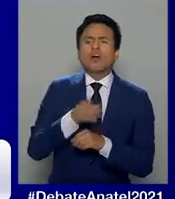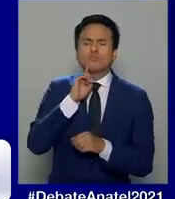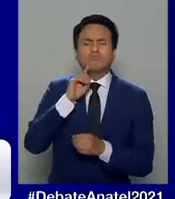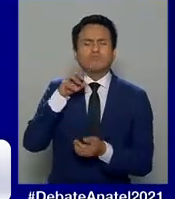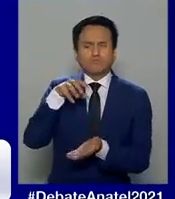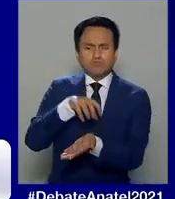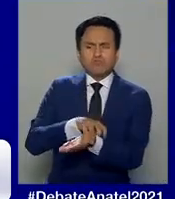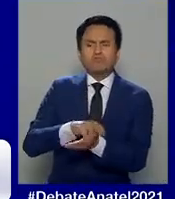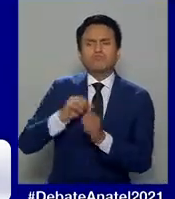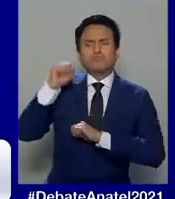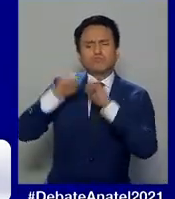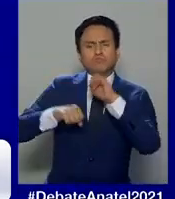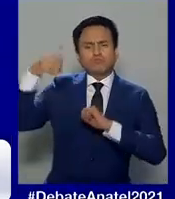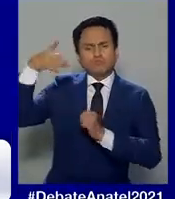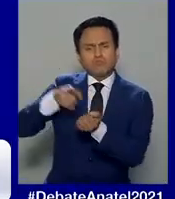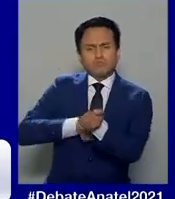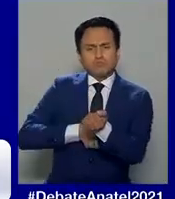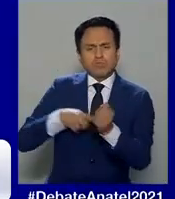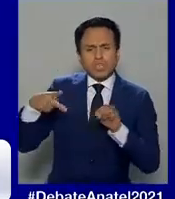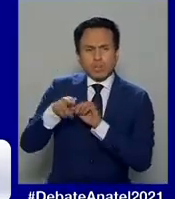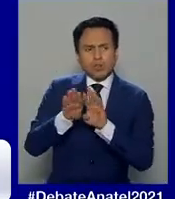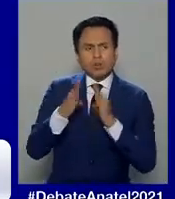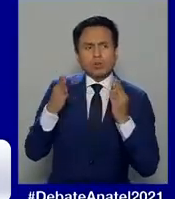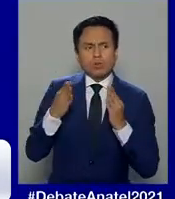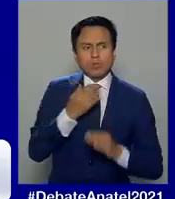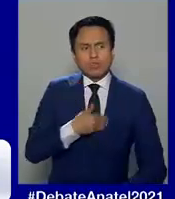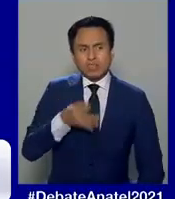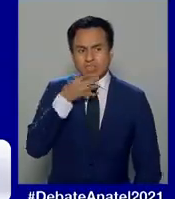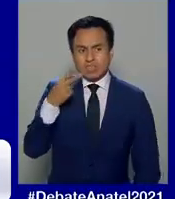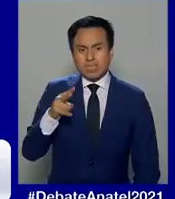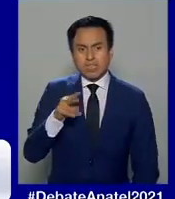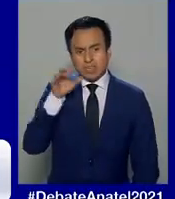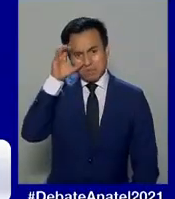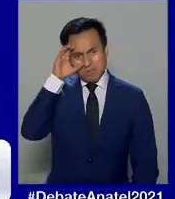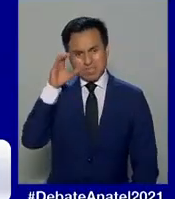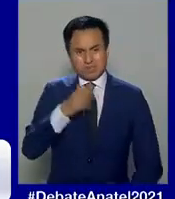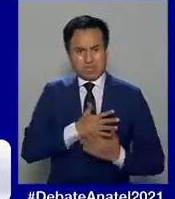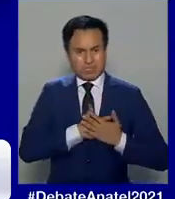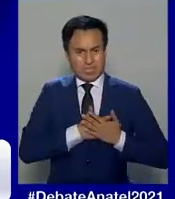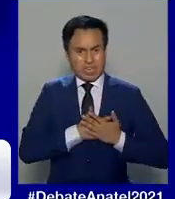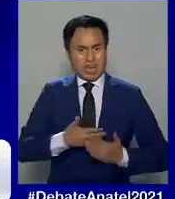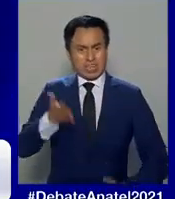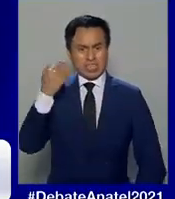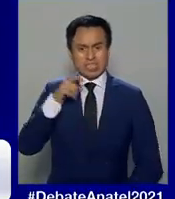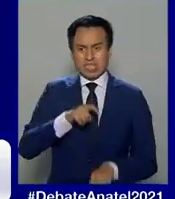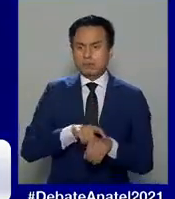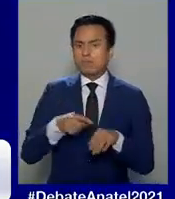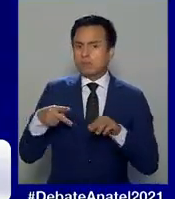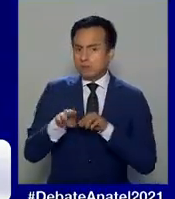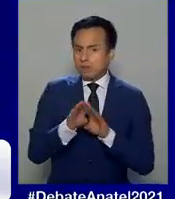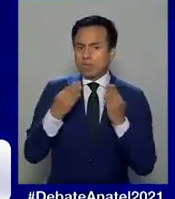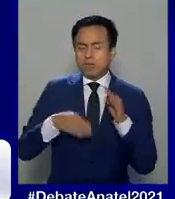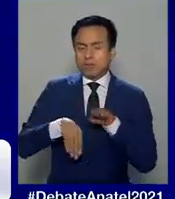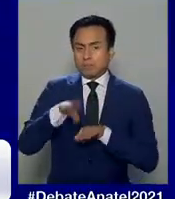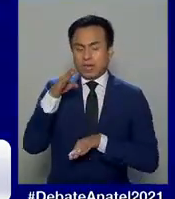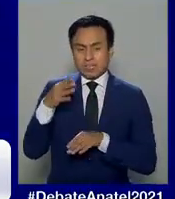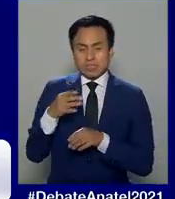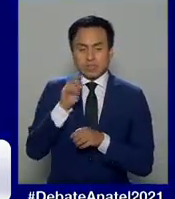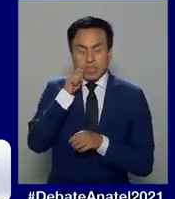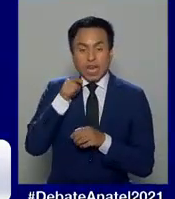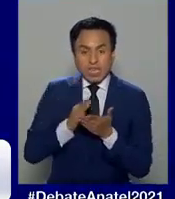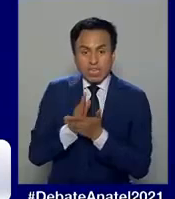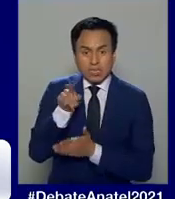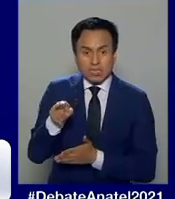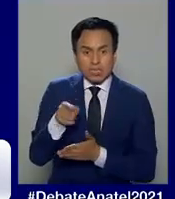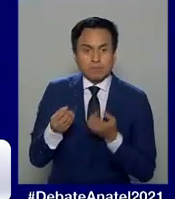fueron inauguradas en el gobierno que él hoy día dice avalar, que es el gobierno de Michelle Bachelet. En el periodo que más crecieron las termoeléctricas fue precisamente ahí.